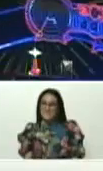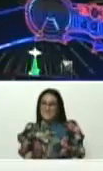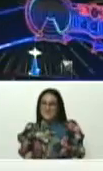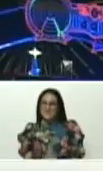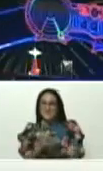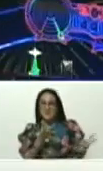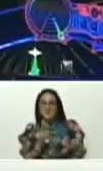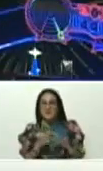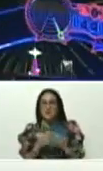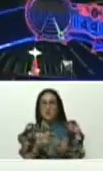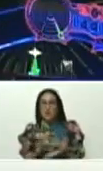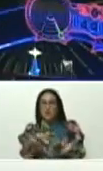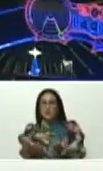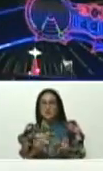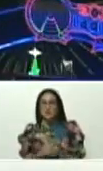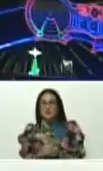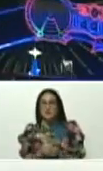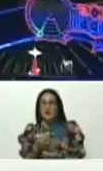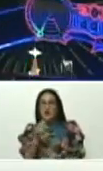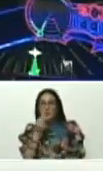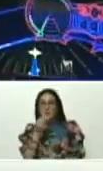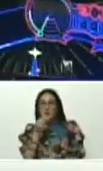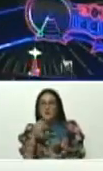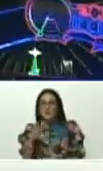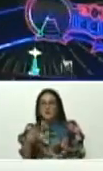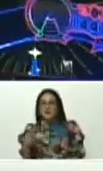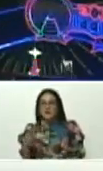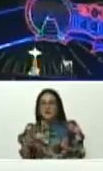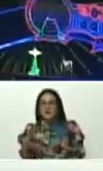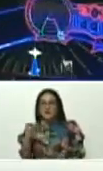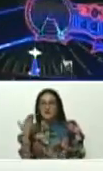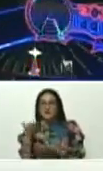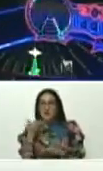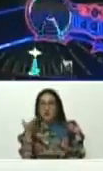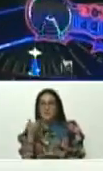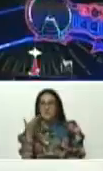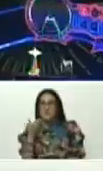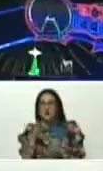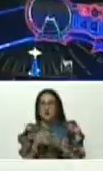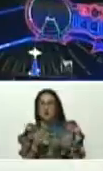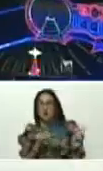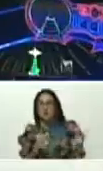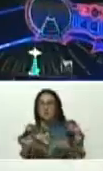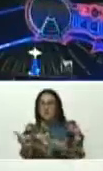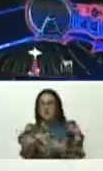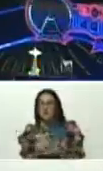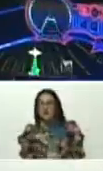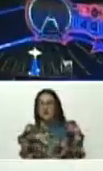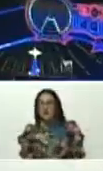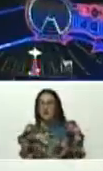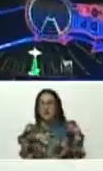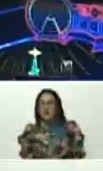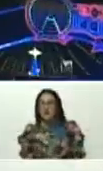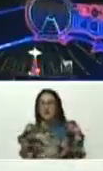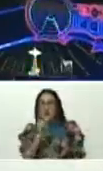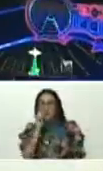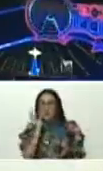invitados todos los presentes a comer sancocho al sector Mirabal. Están todos invitados e